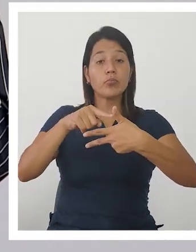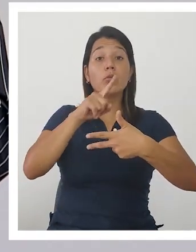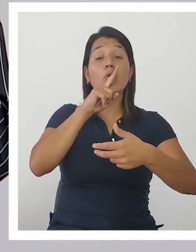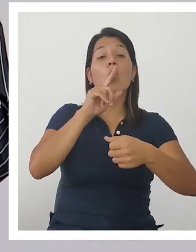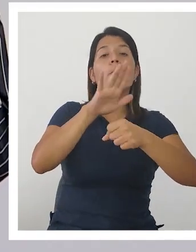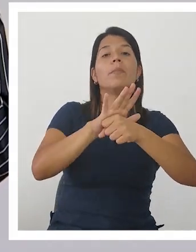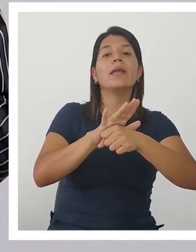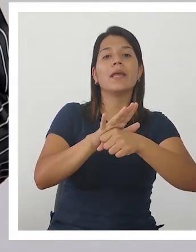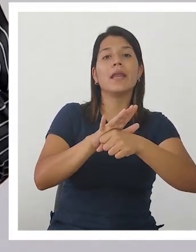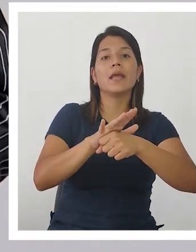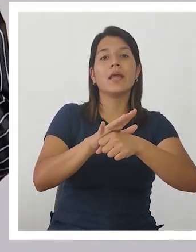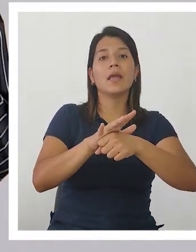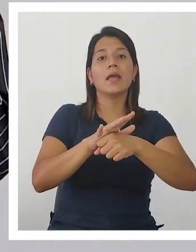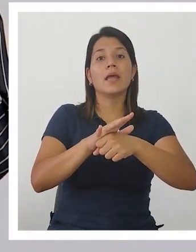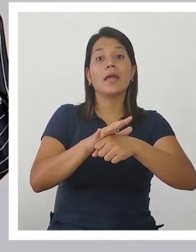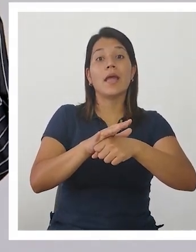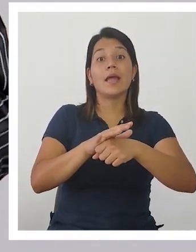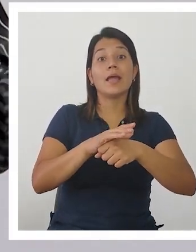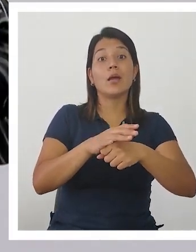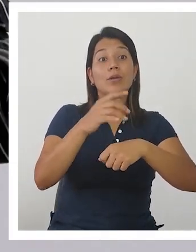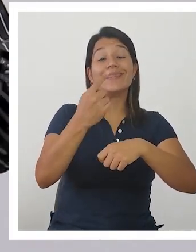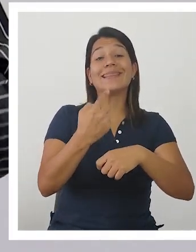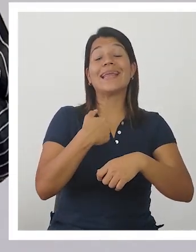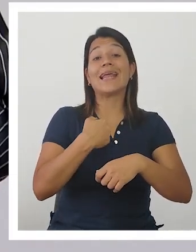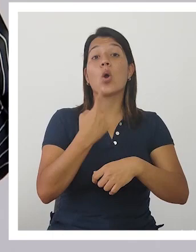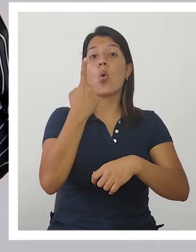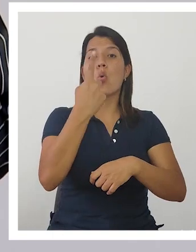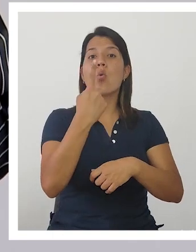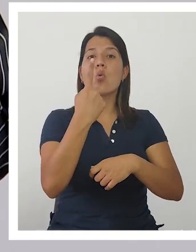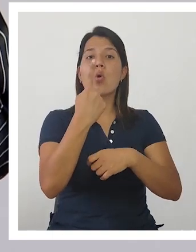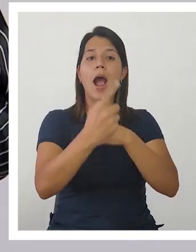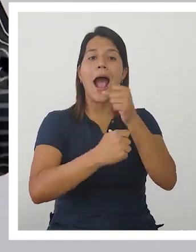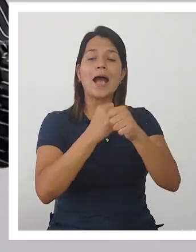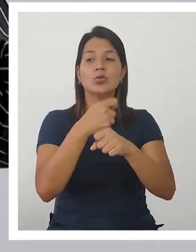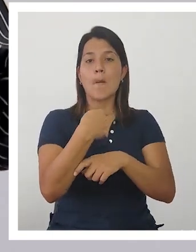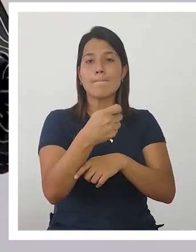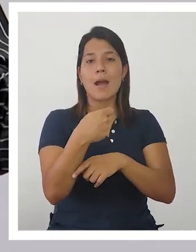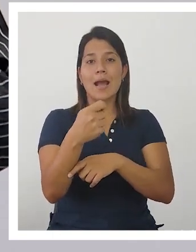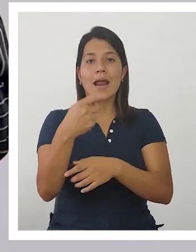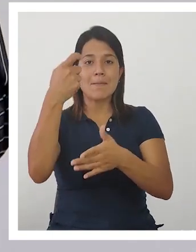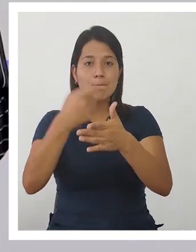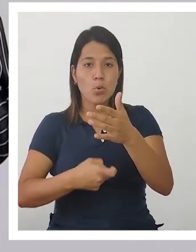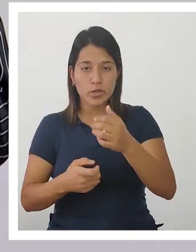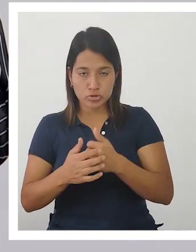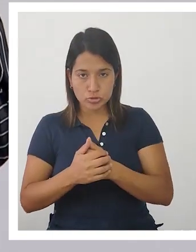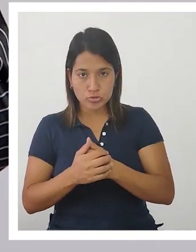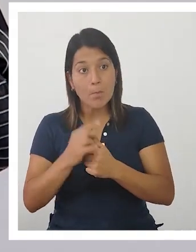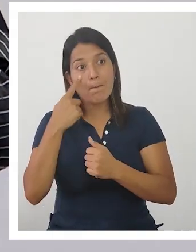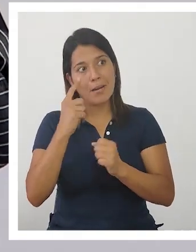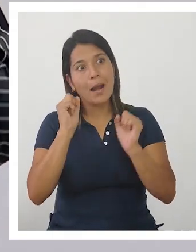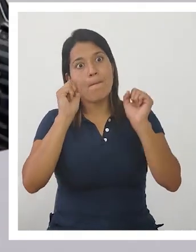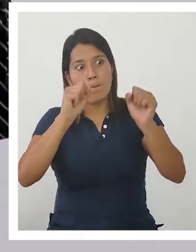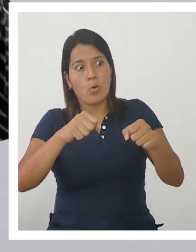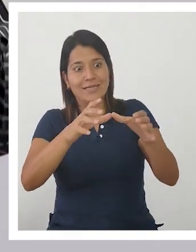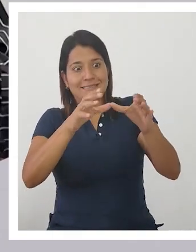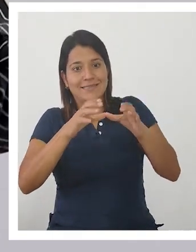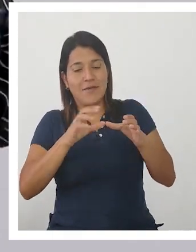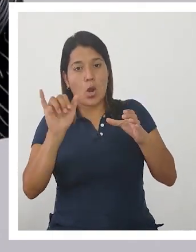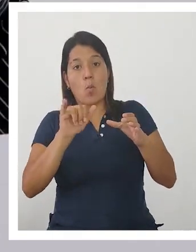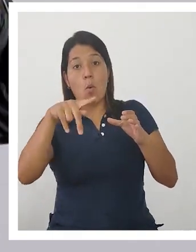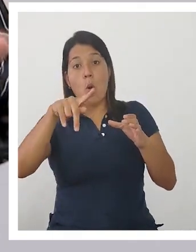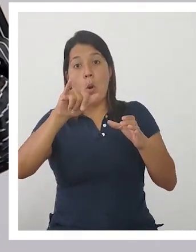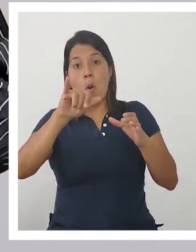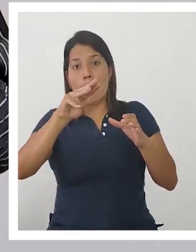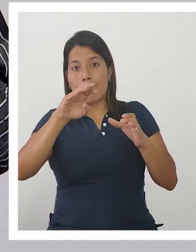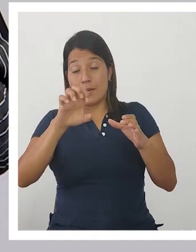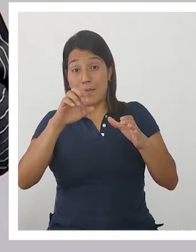12 meses, pagar impuestos 12 meses para poder optar por una pyme. Porque en Costa Rica una pyme no puede, en el momento